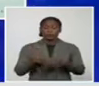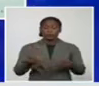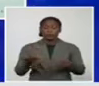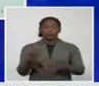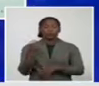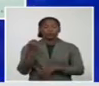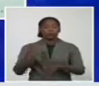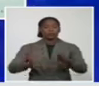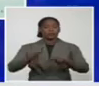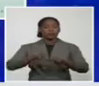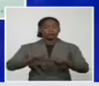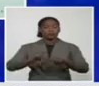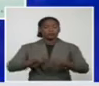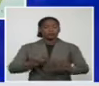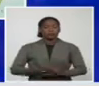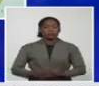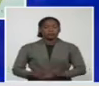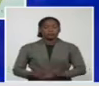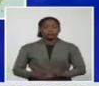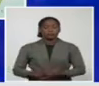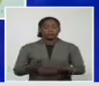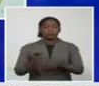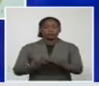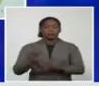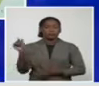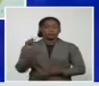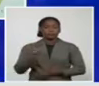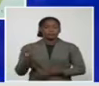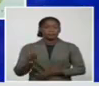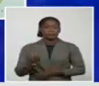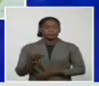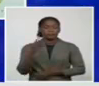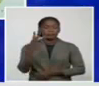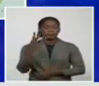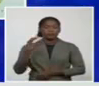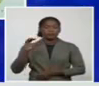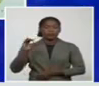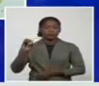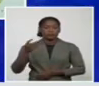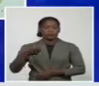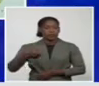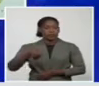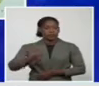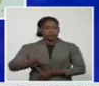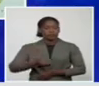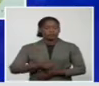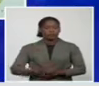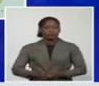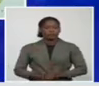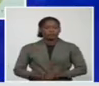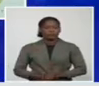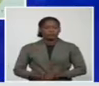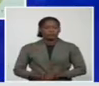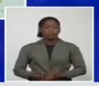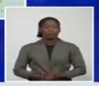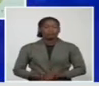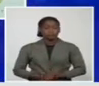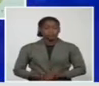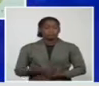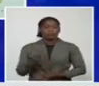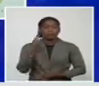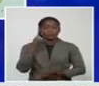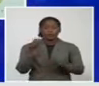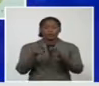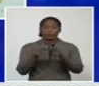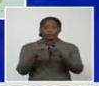provincia. Mayabeque con 30 casos autóctonos ayer, estamos hablando también de un incremento